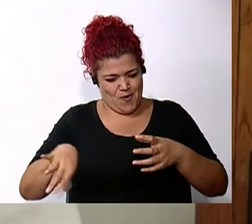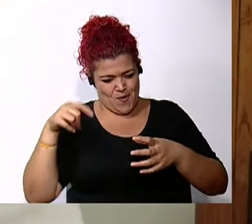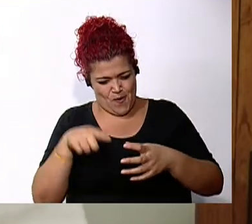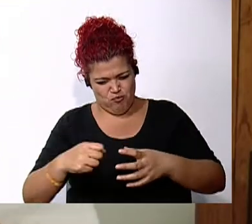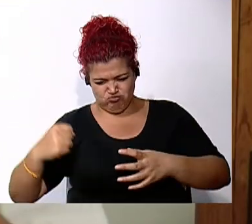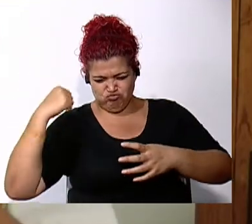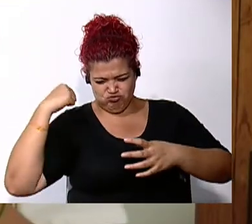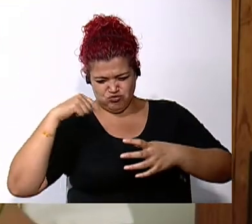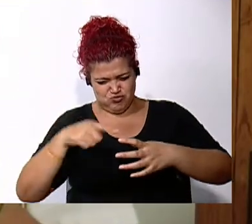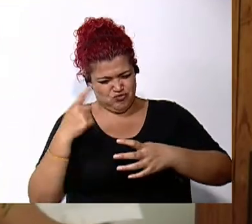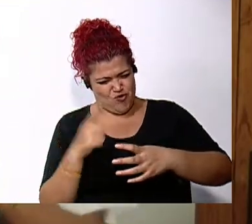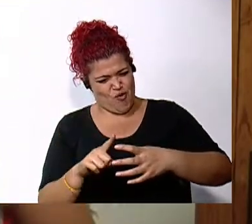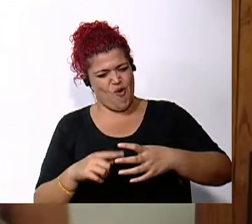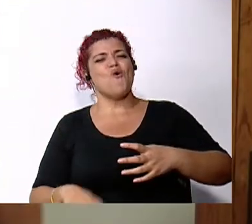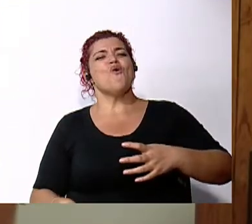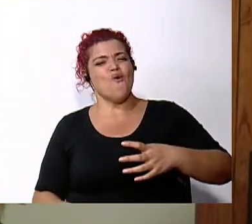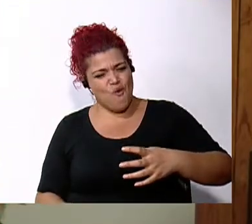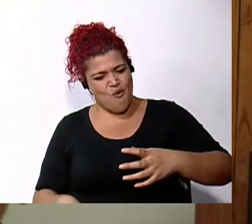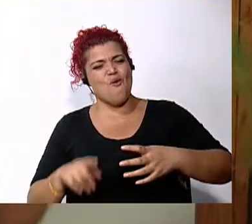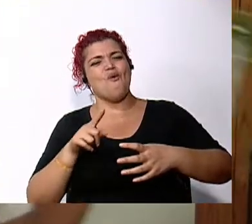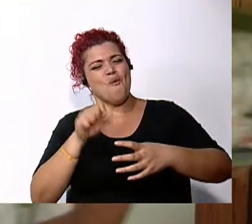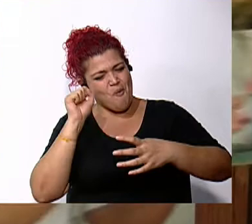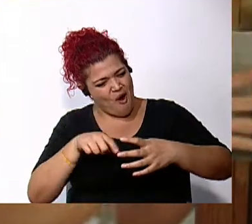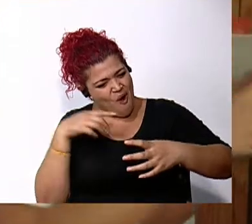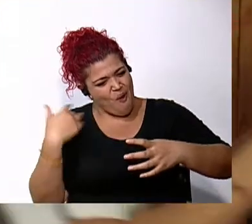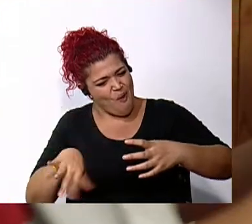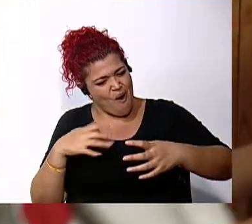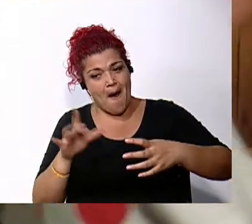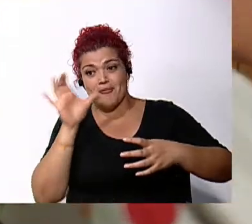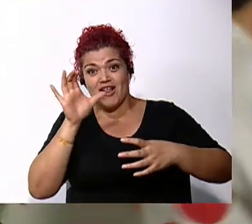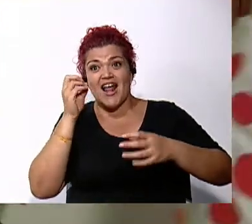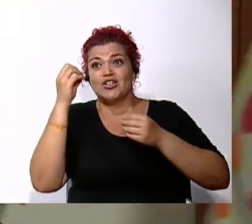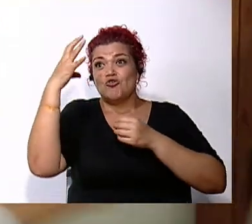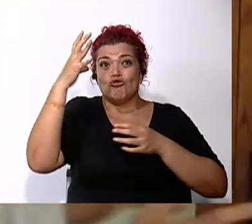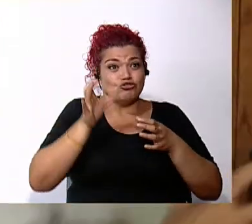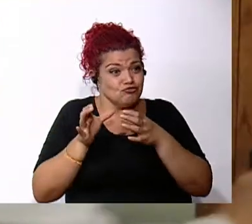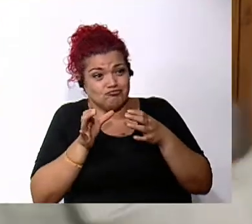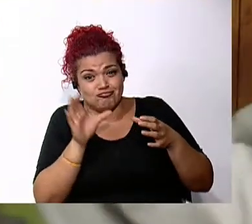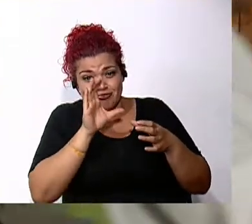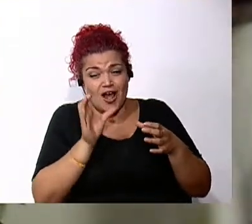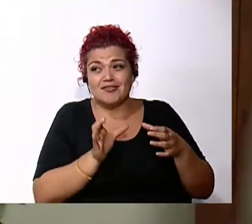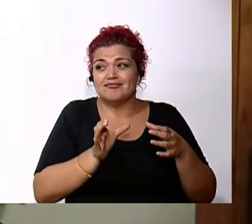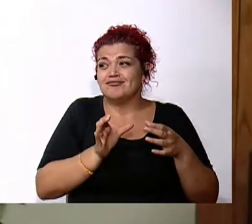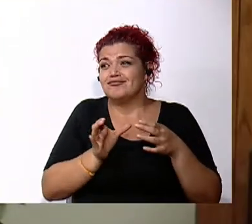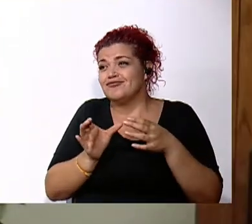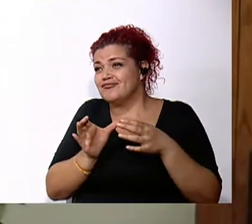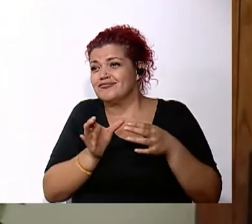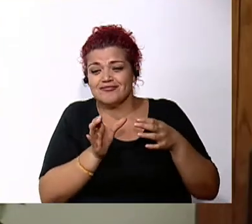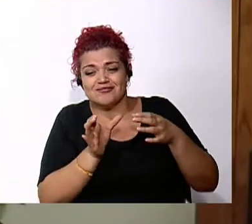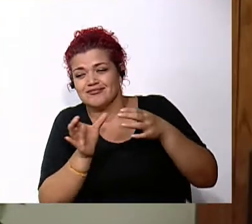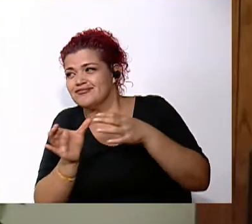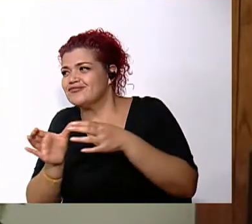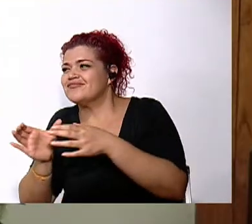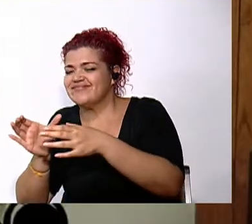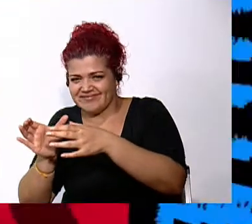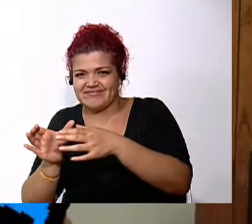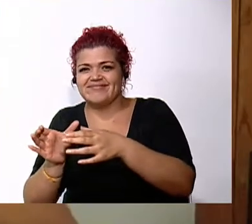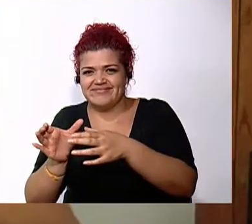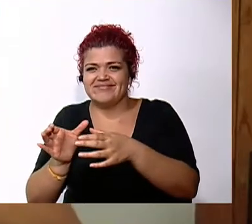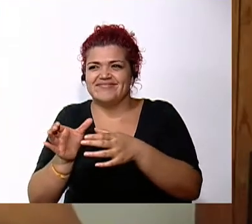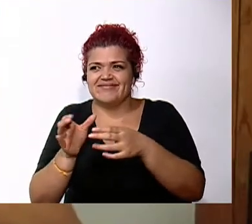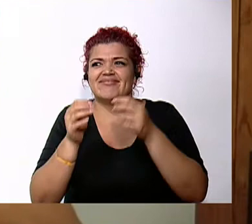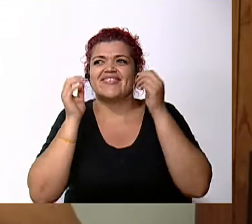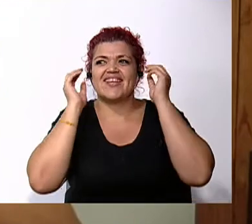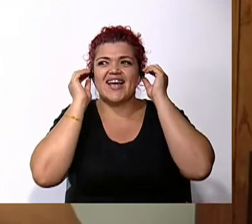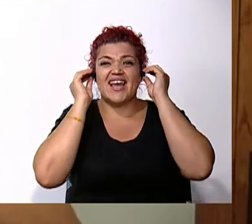Pues me voy para allá, a ver si encontramos un poquito de luz. Vamos a buscarle un rincón con luz. Perfecto. Paquita, al sol, ¿eh? Ponla al sol.